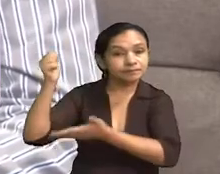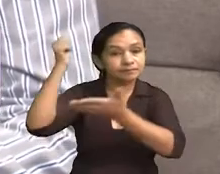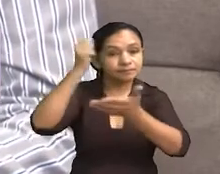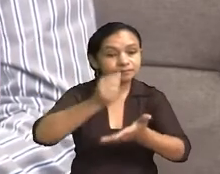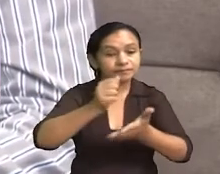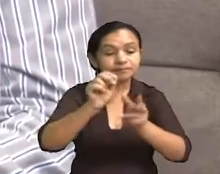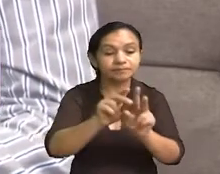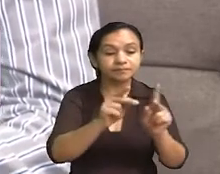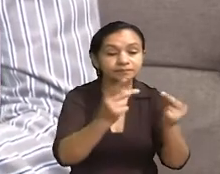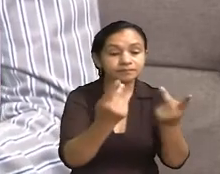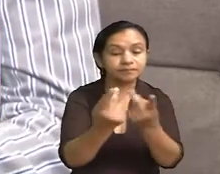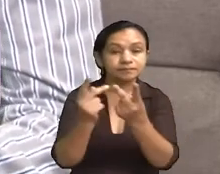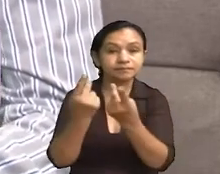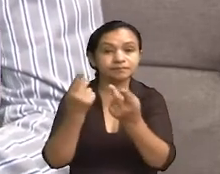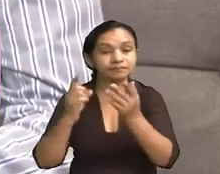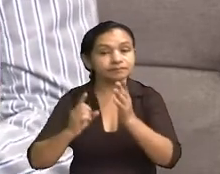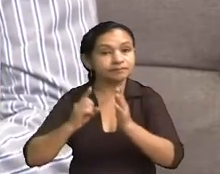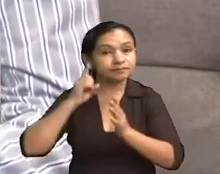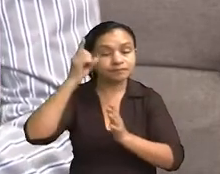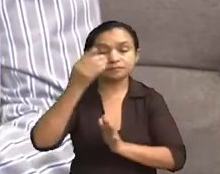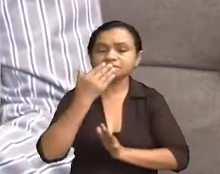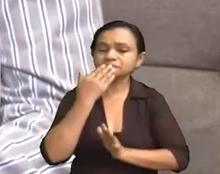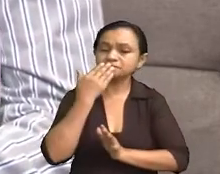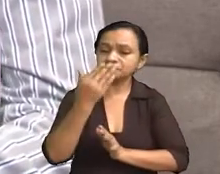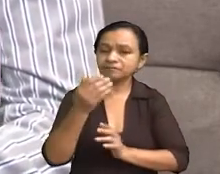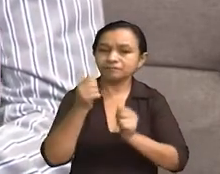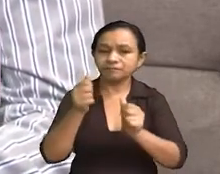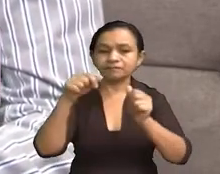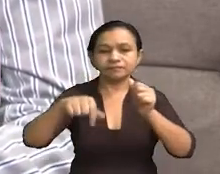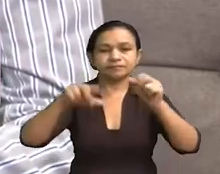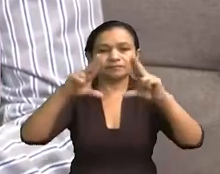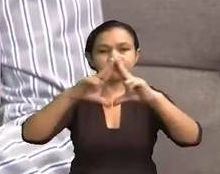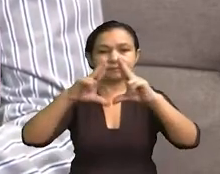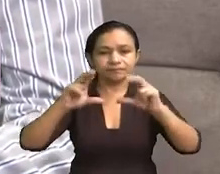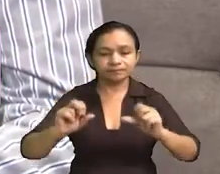venido desarrollando de forma exitosa en Nicaragua.